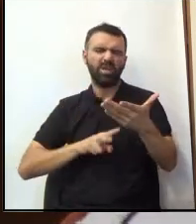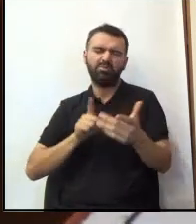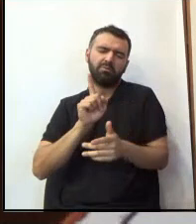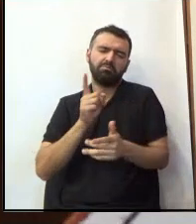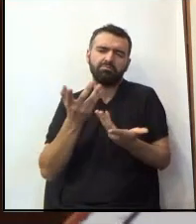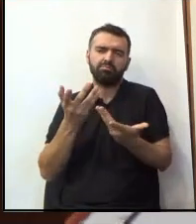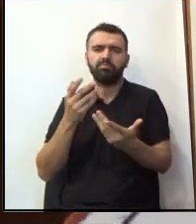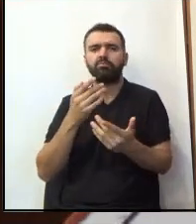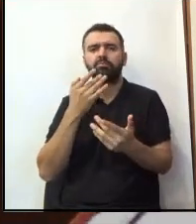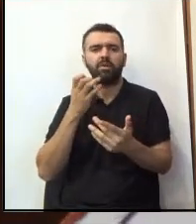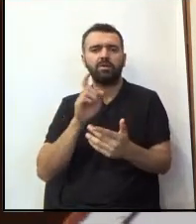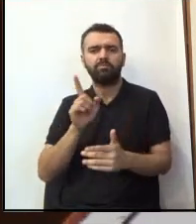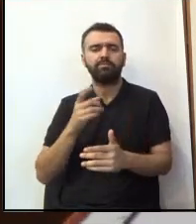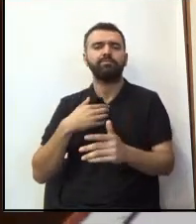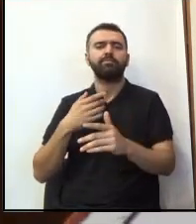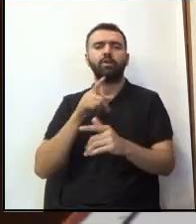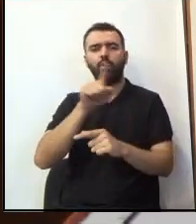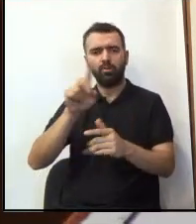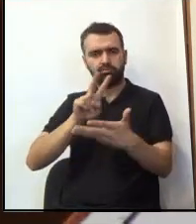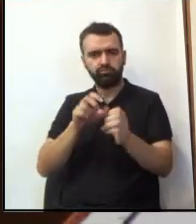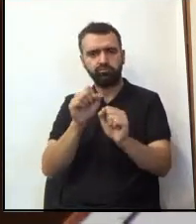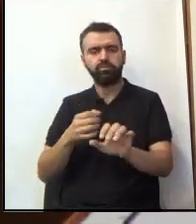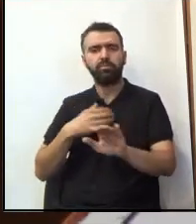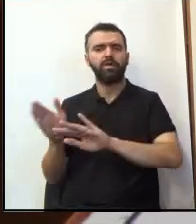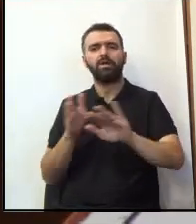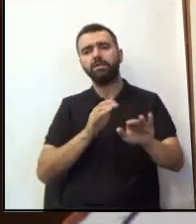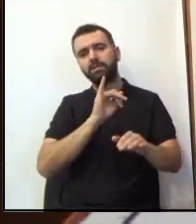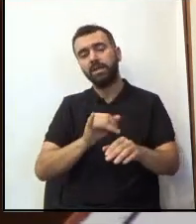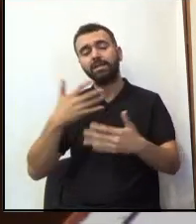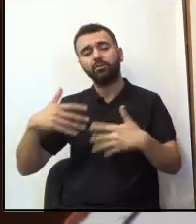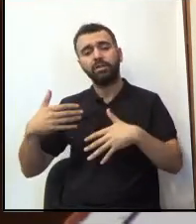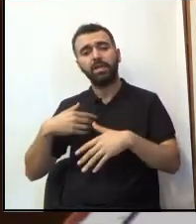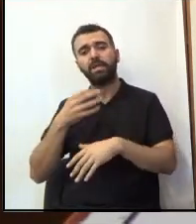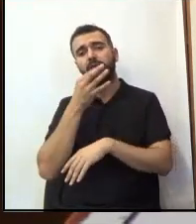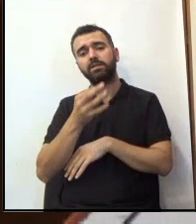bello. Sí es importante decir que se envió